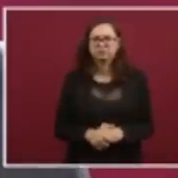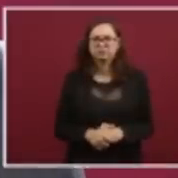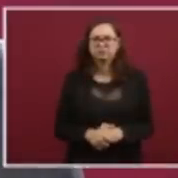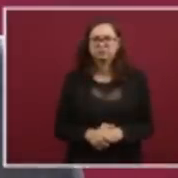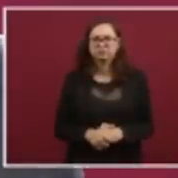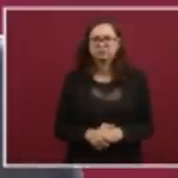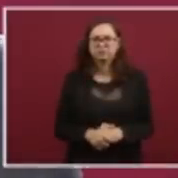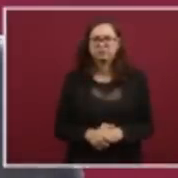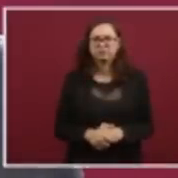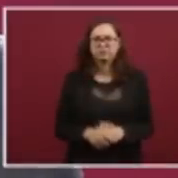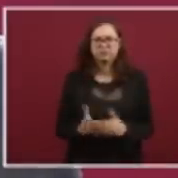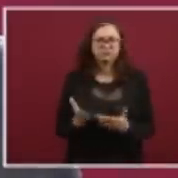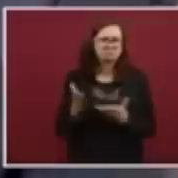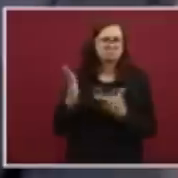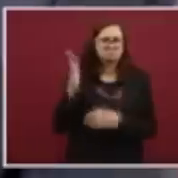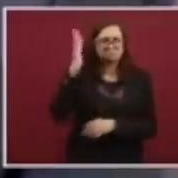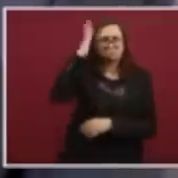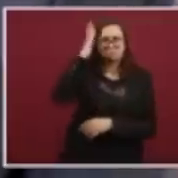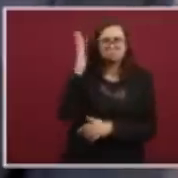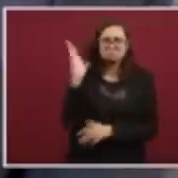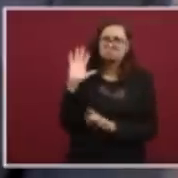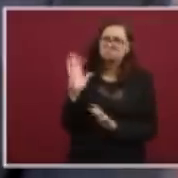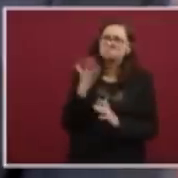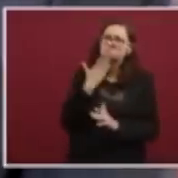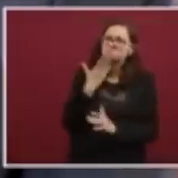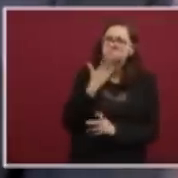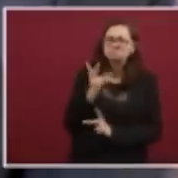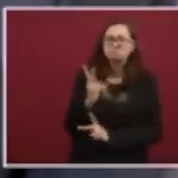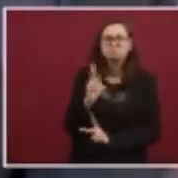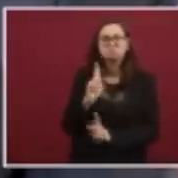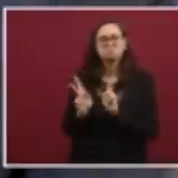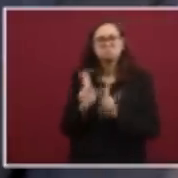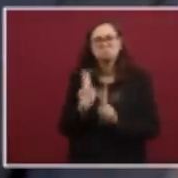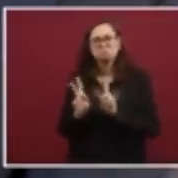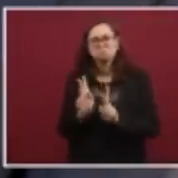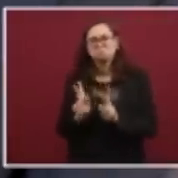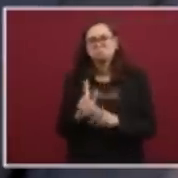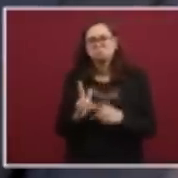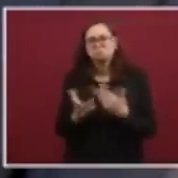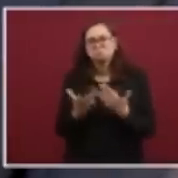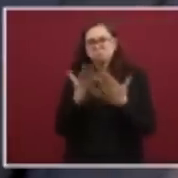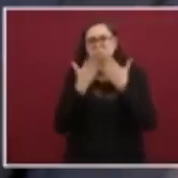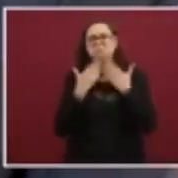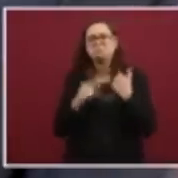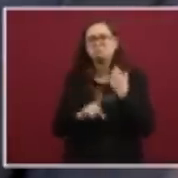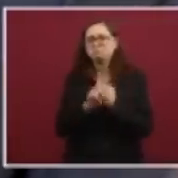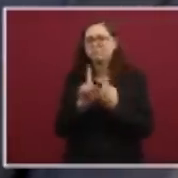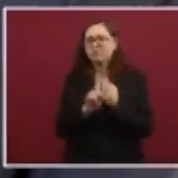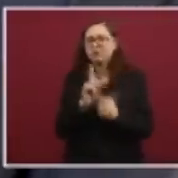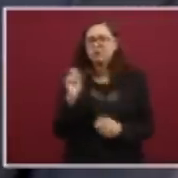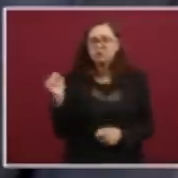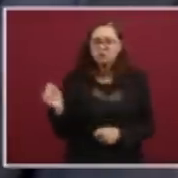la directora de este organismo financiero internacional. No, afortunadamente,